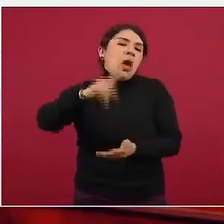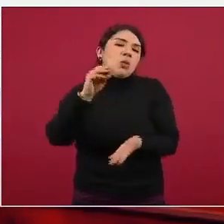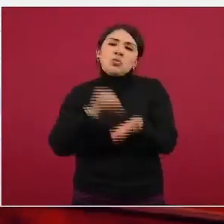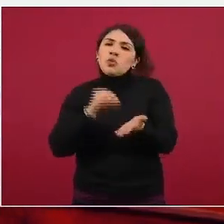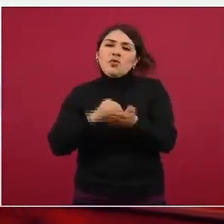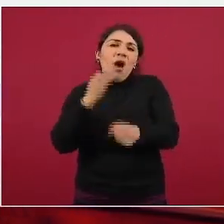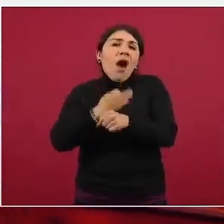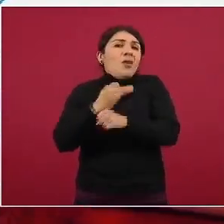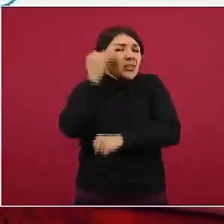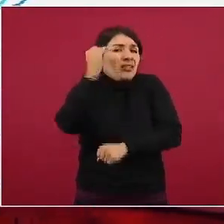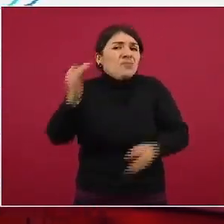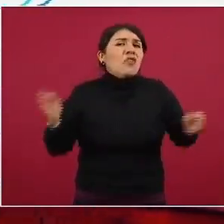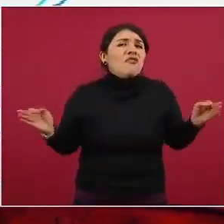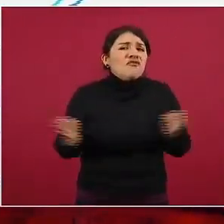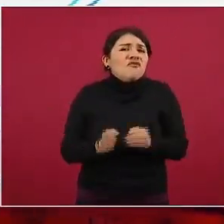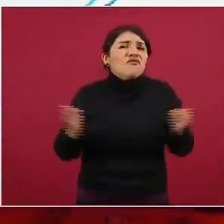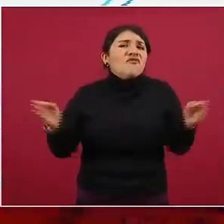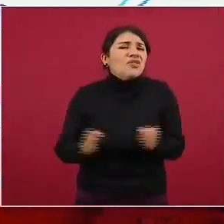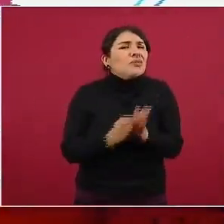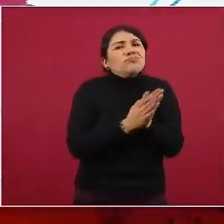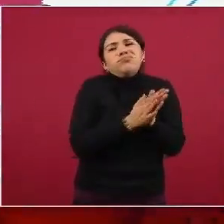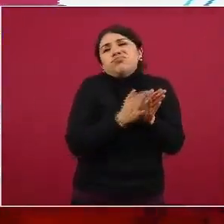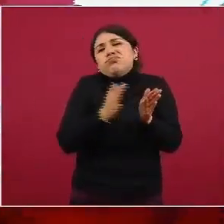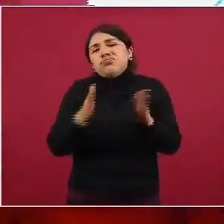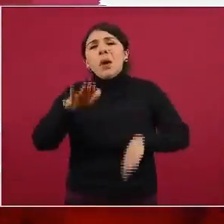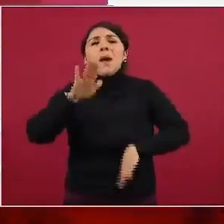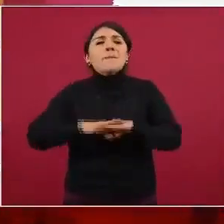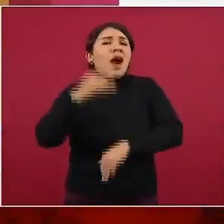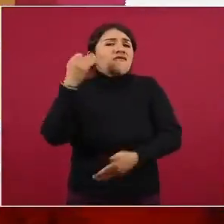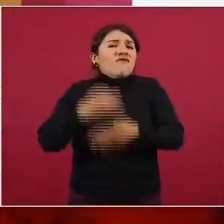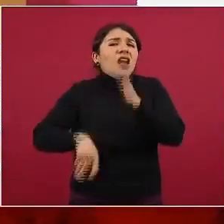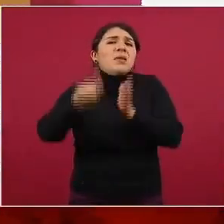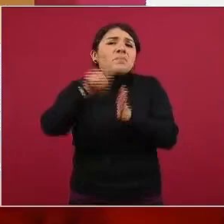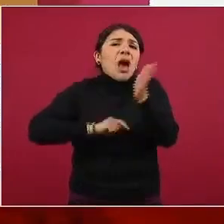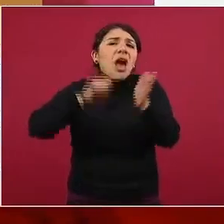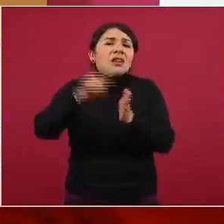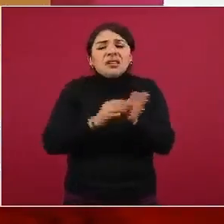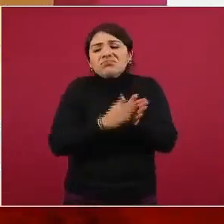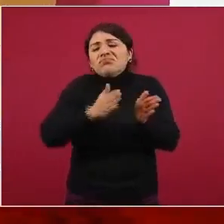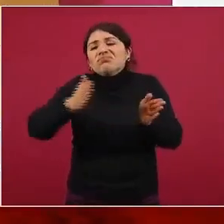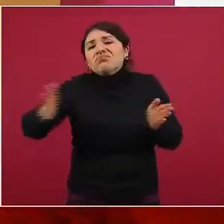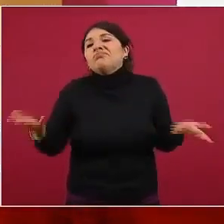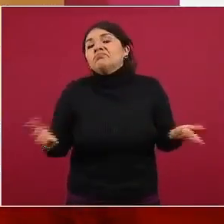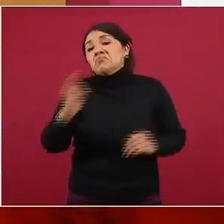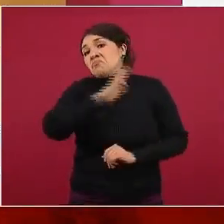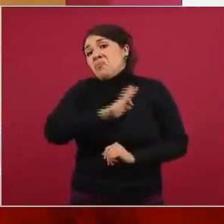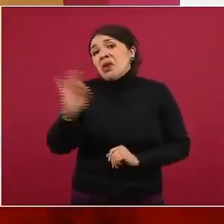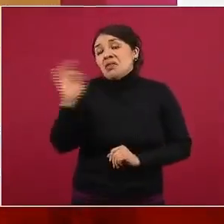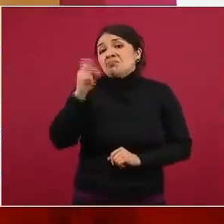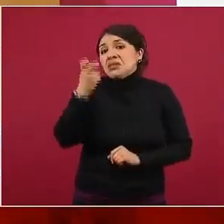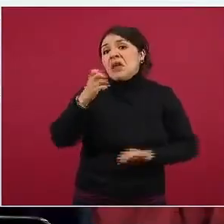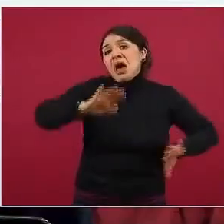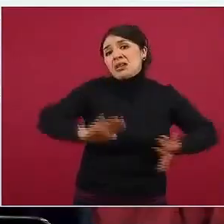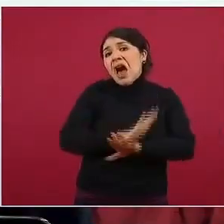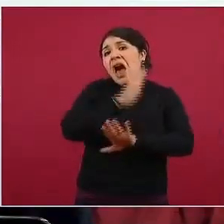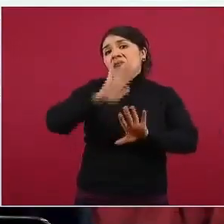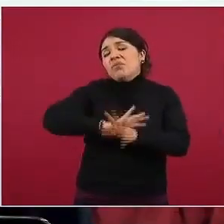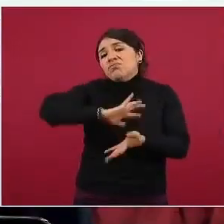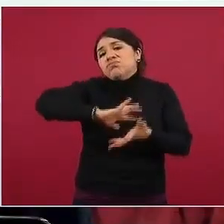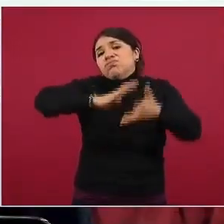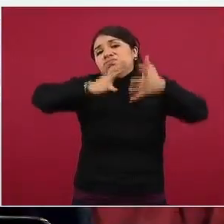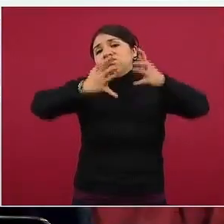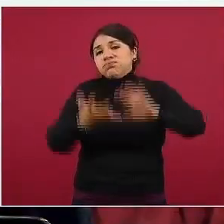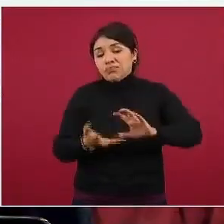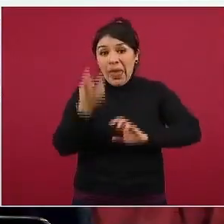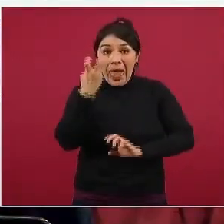esta época invernal, que todavía tenemos algunos meses por delante, es posible que esta tendencia se vaya a modificar. Entonces,